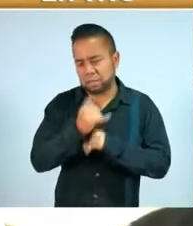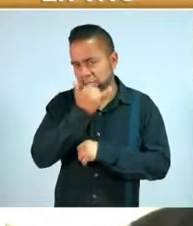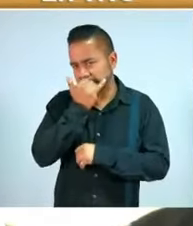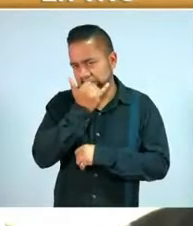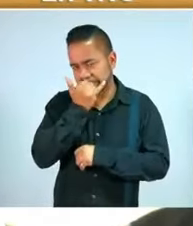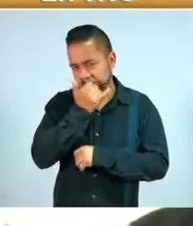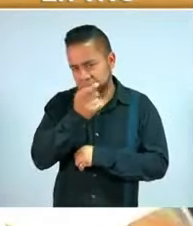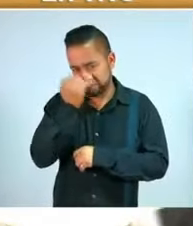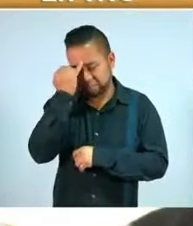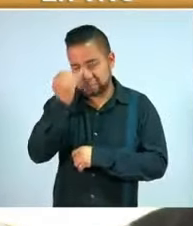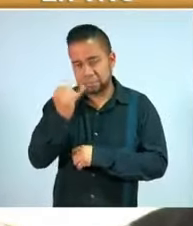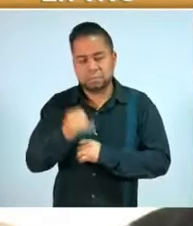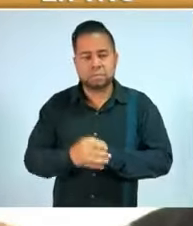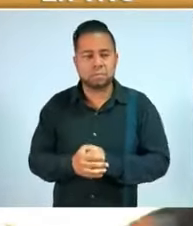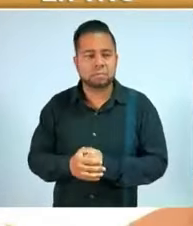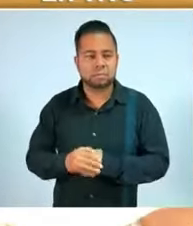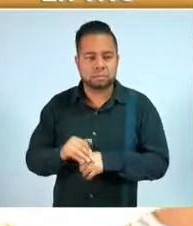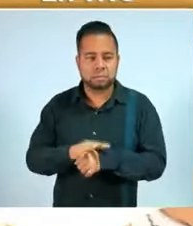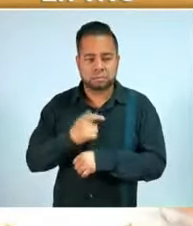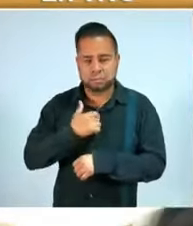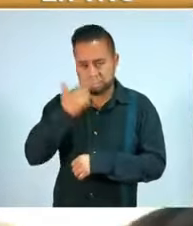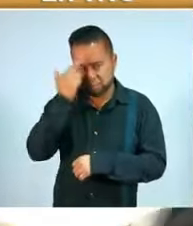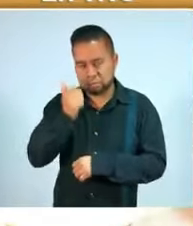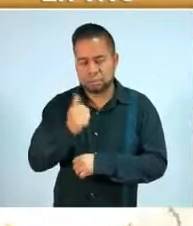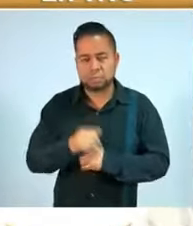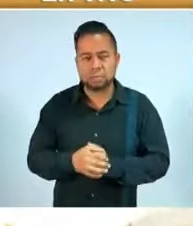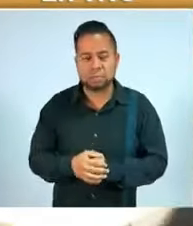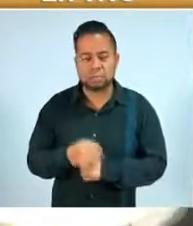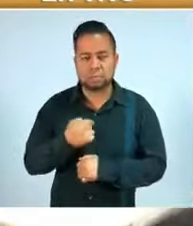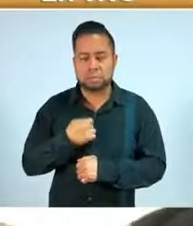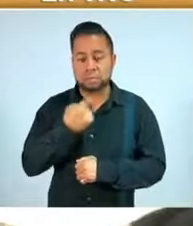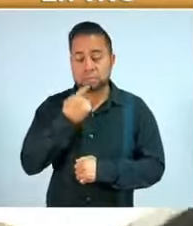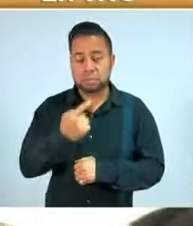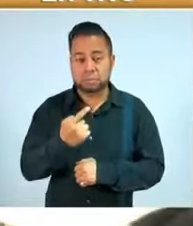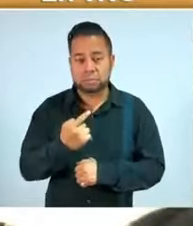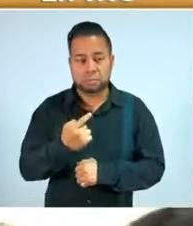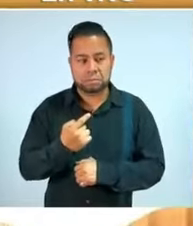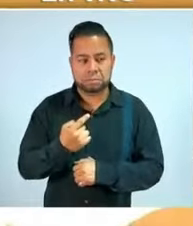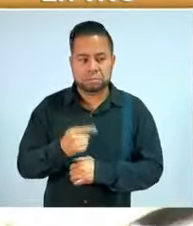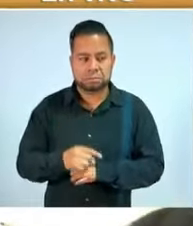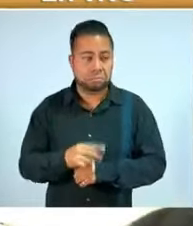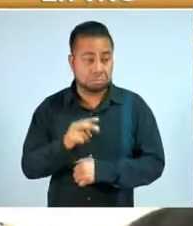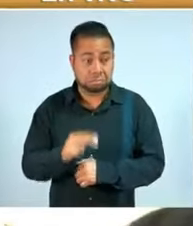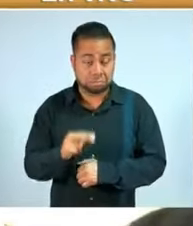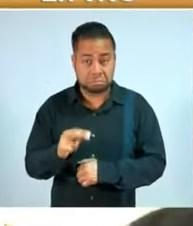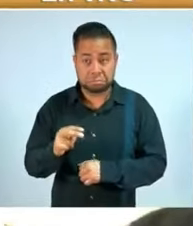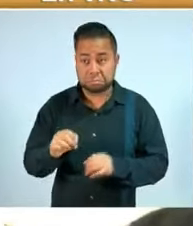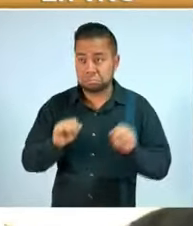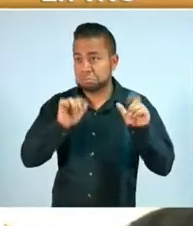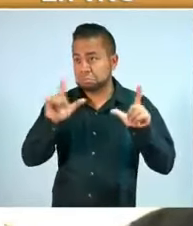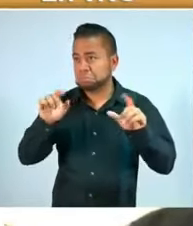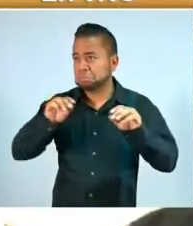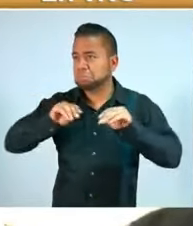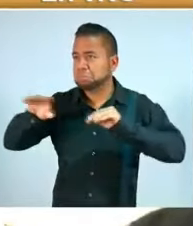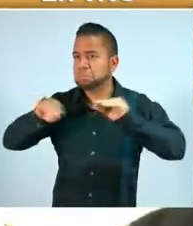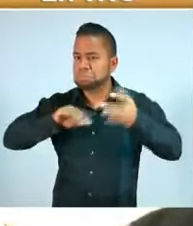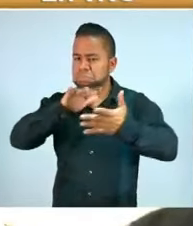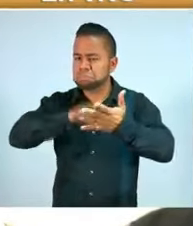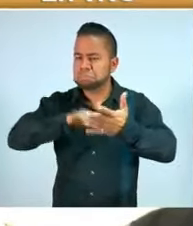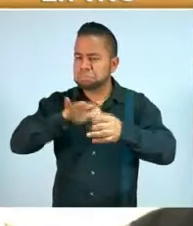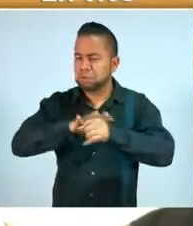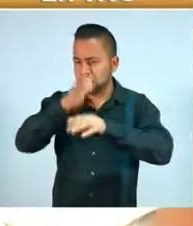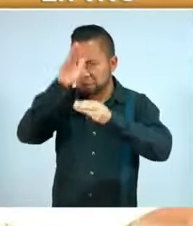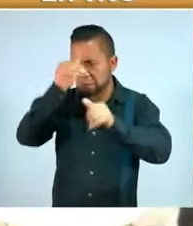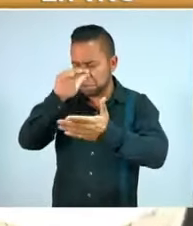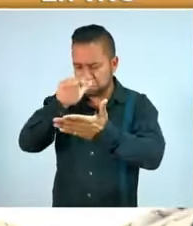equivocada. ¿Por qué lo digo? A ver, leí, porque fueron publicadas ahí las